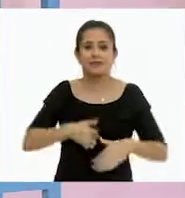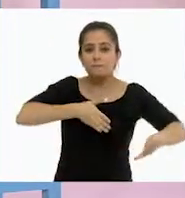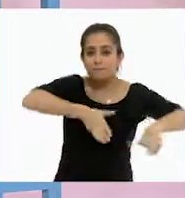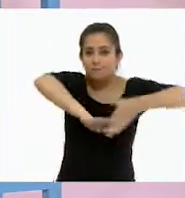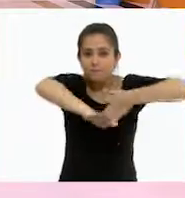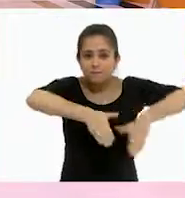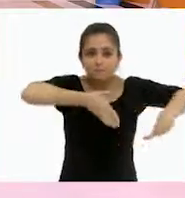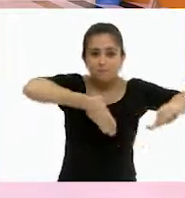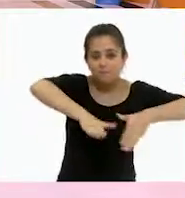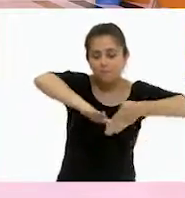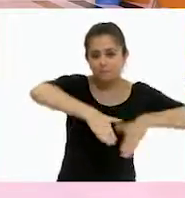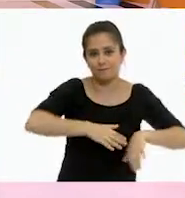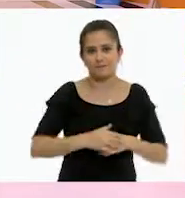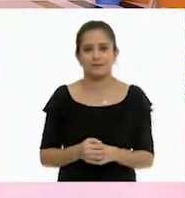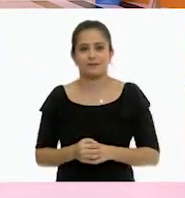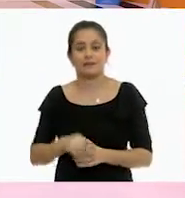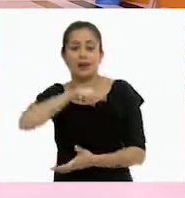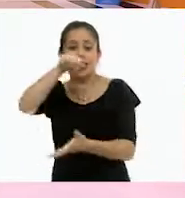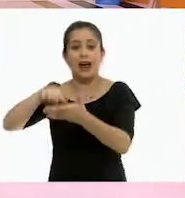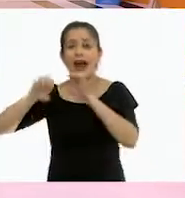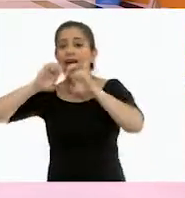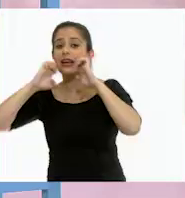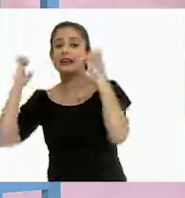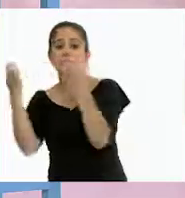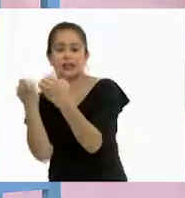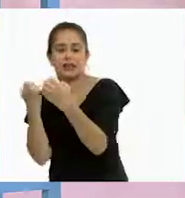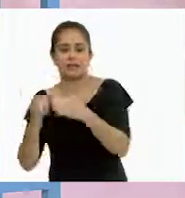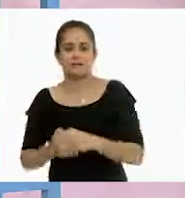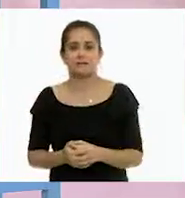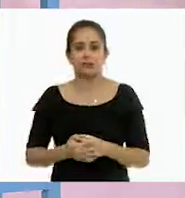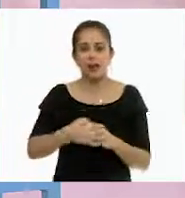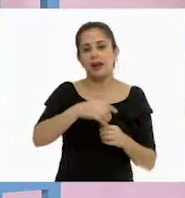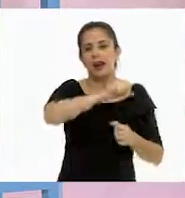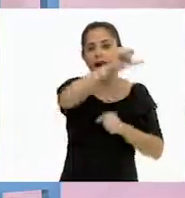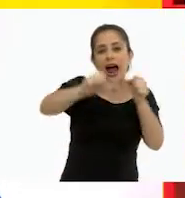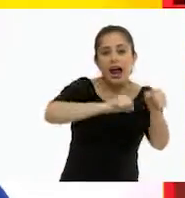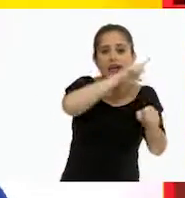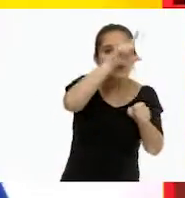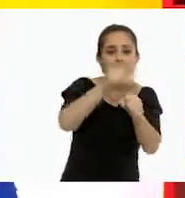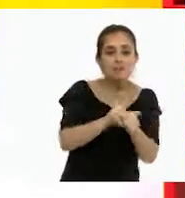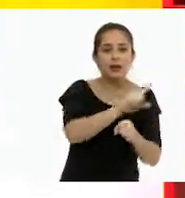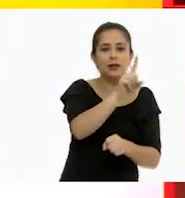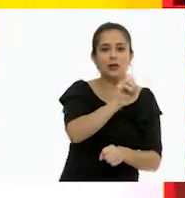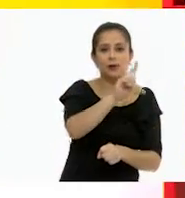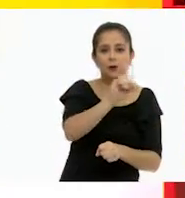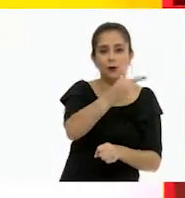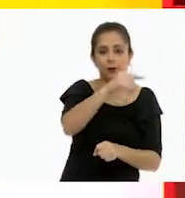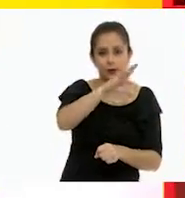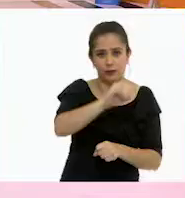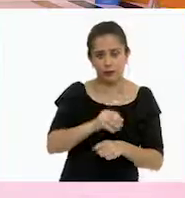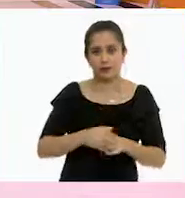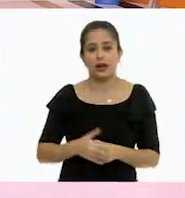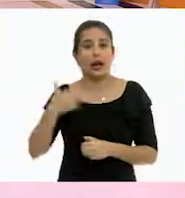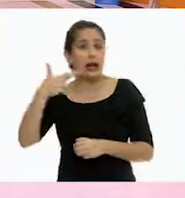hielo. El estadio. El zoológico. Un restaurante.